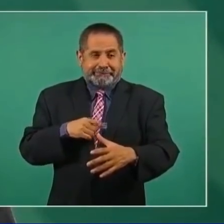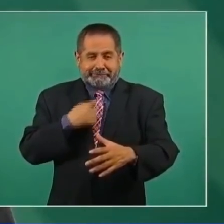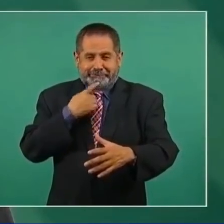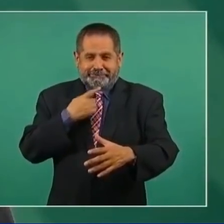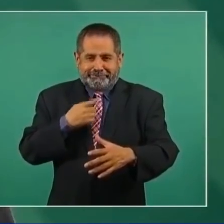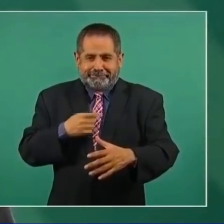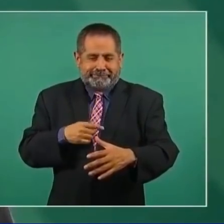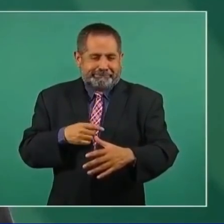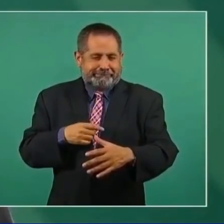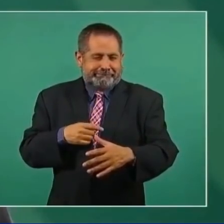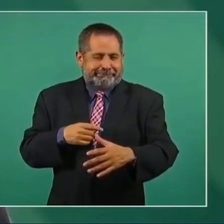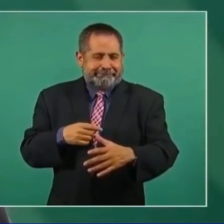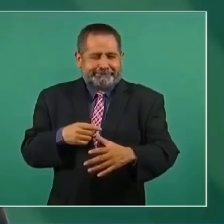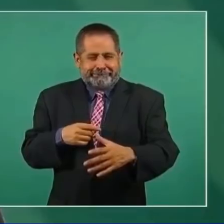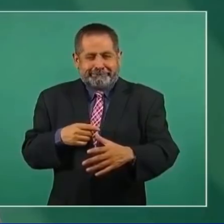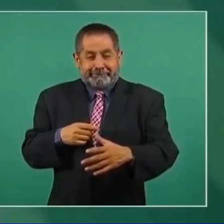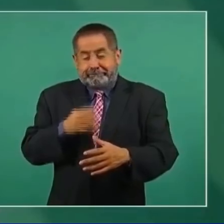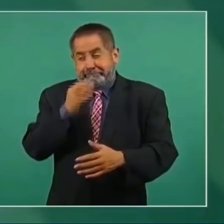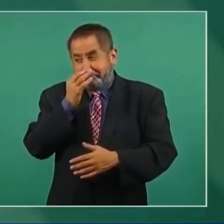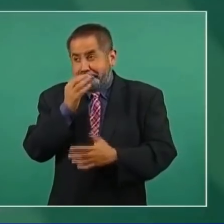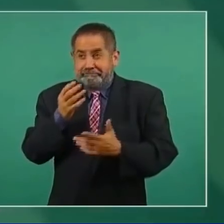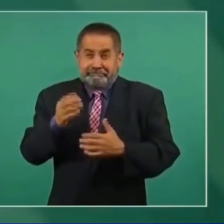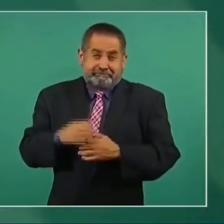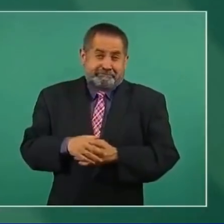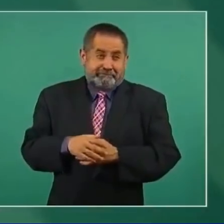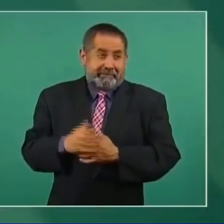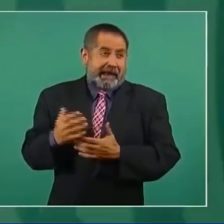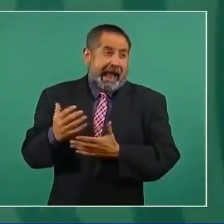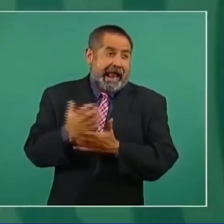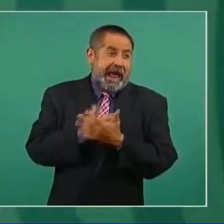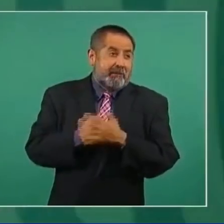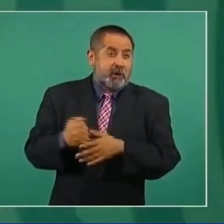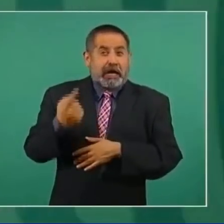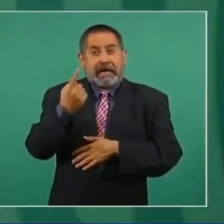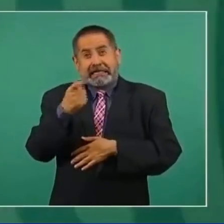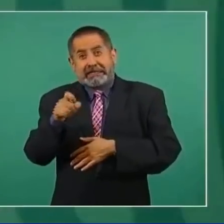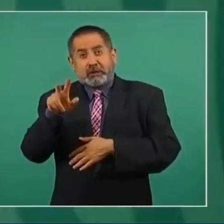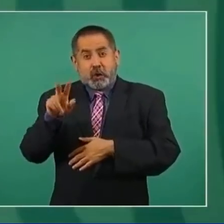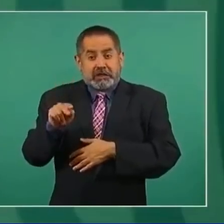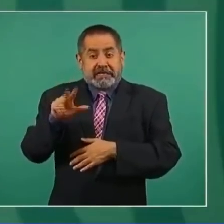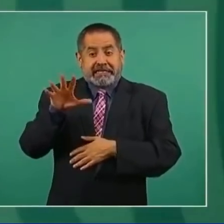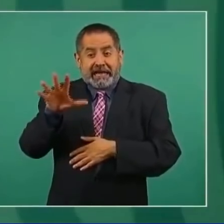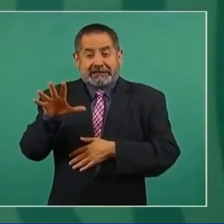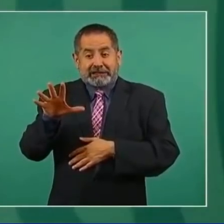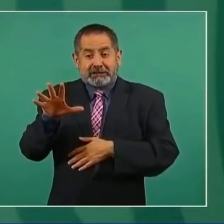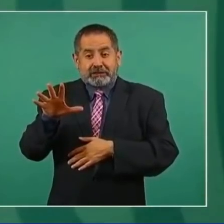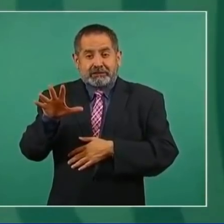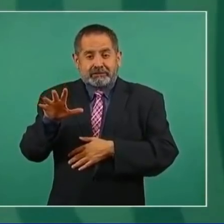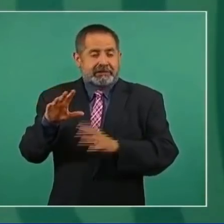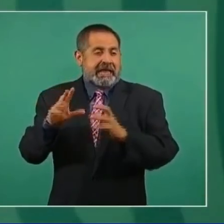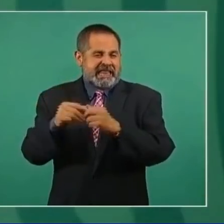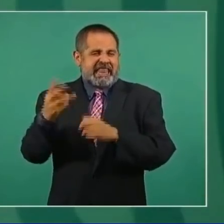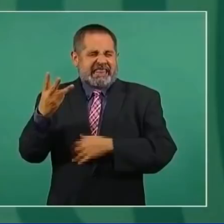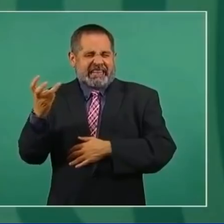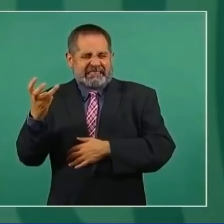Nada más ganamos 185 de